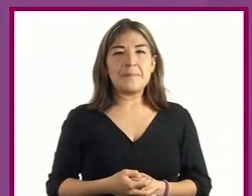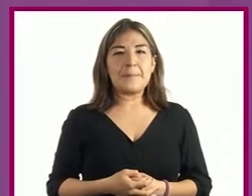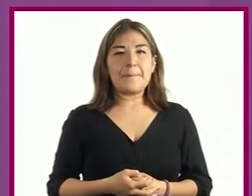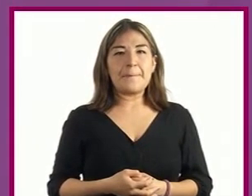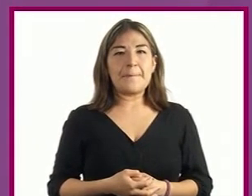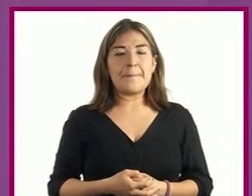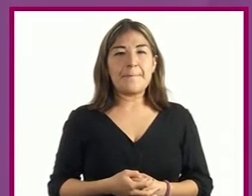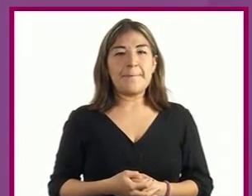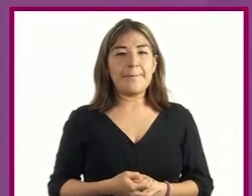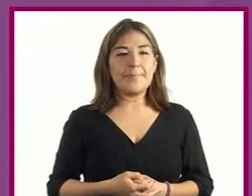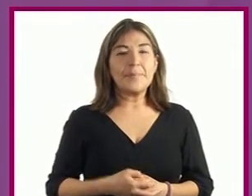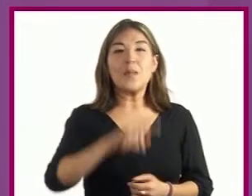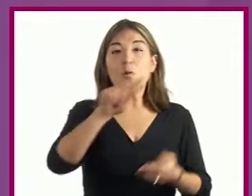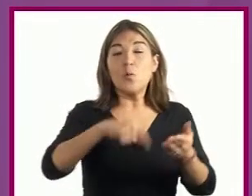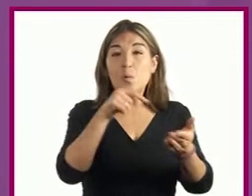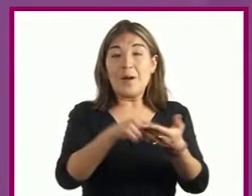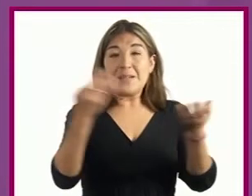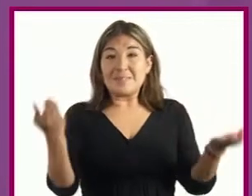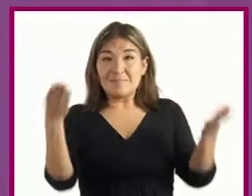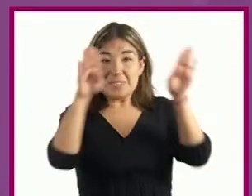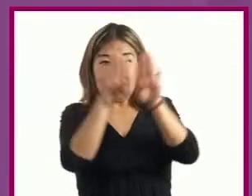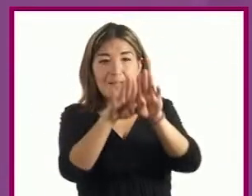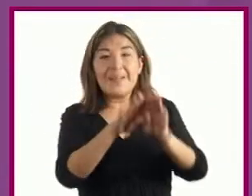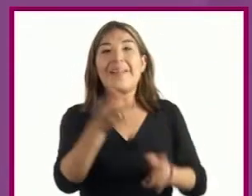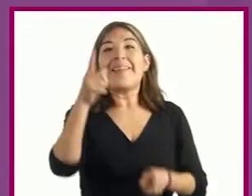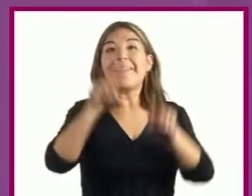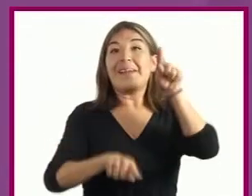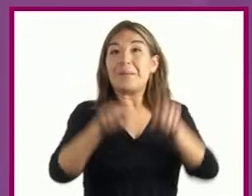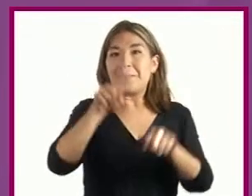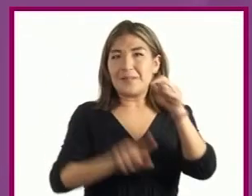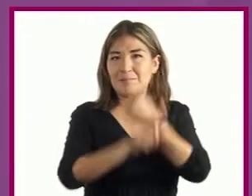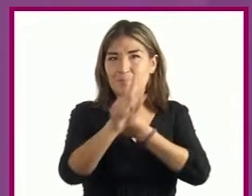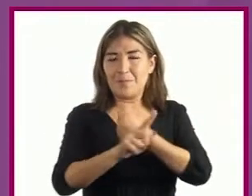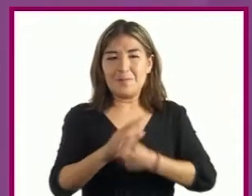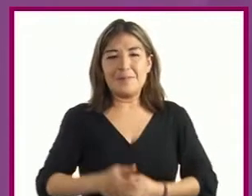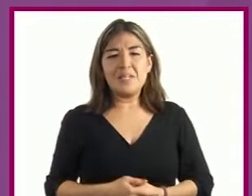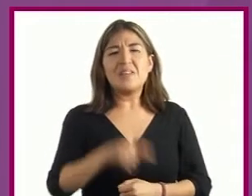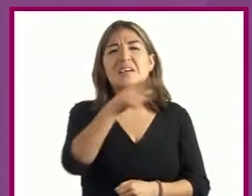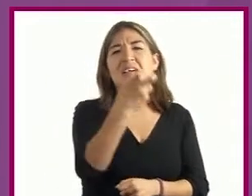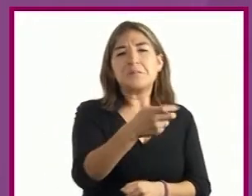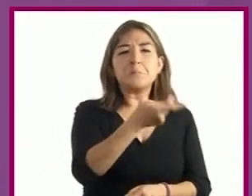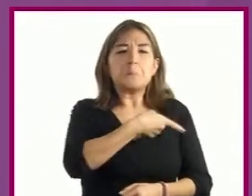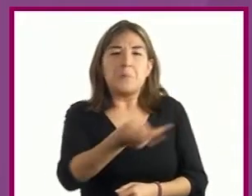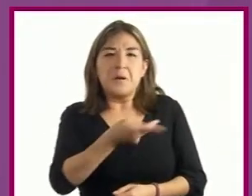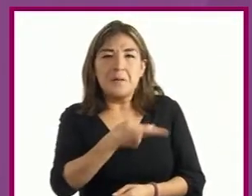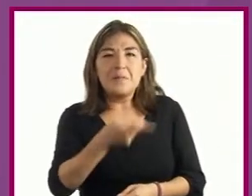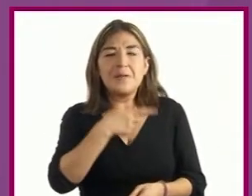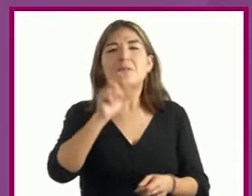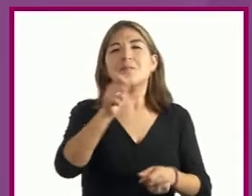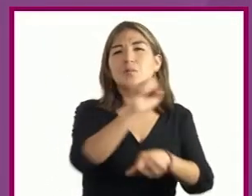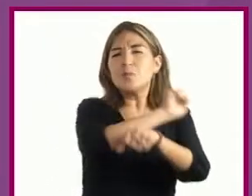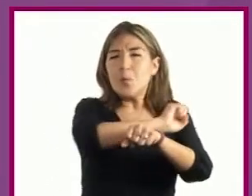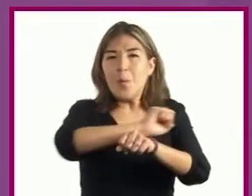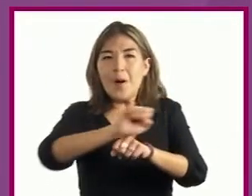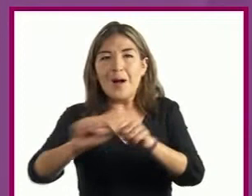En los espacios cerrados, dependiendo de la situación, aunque estos sean pobres, son cálidos,